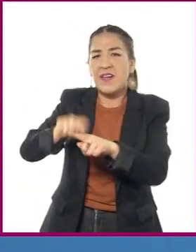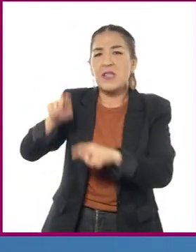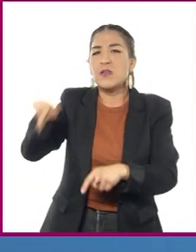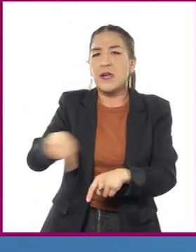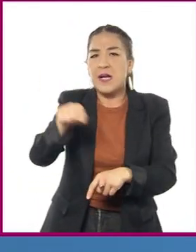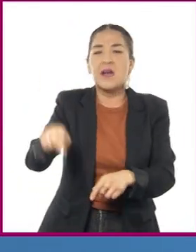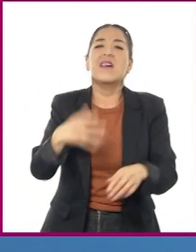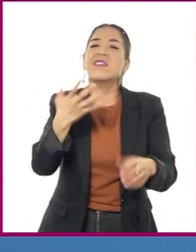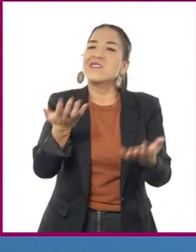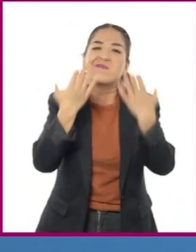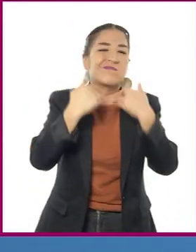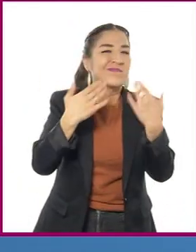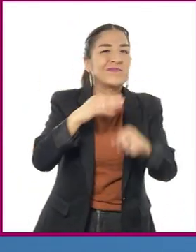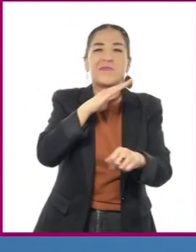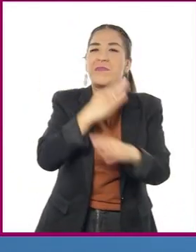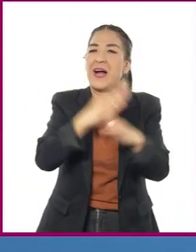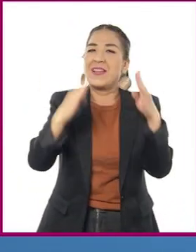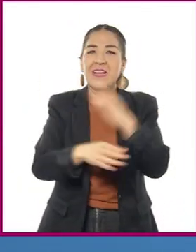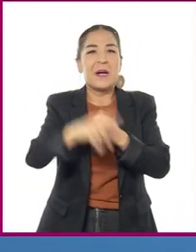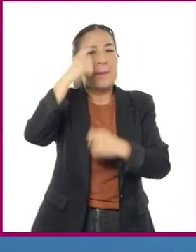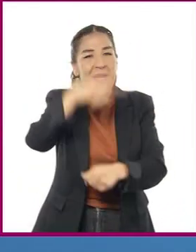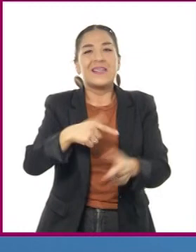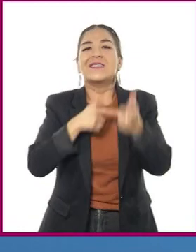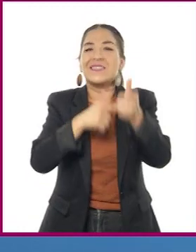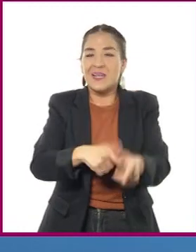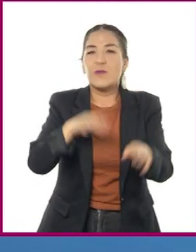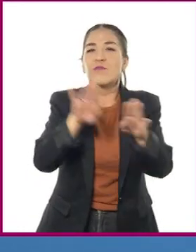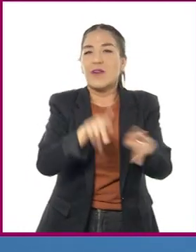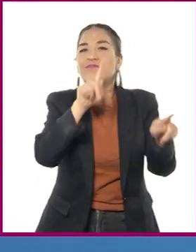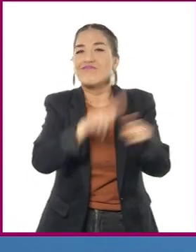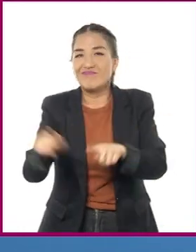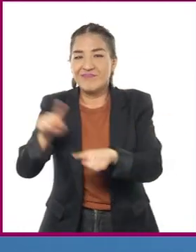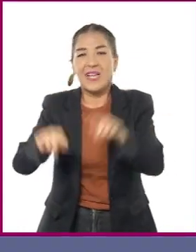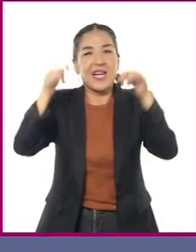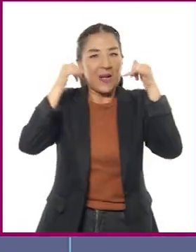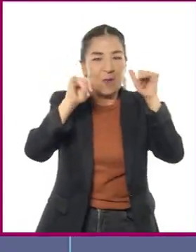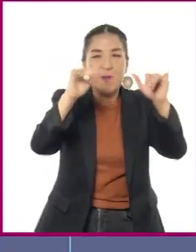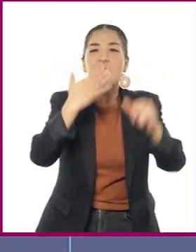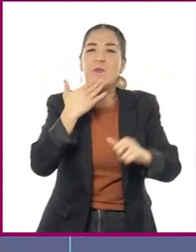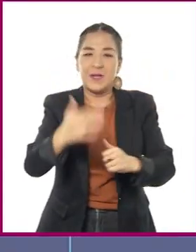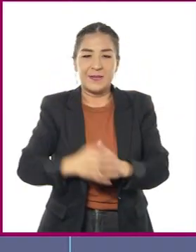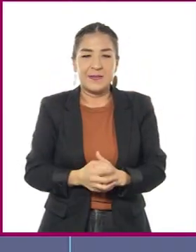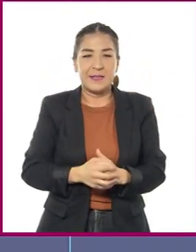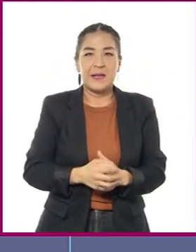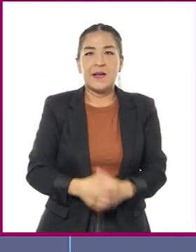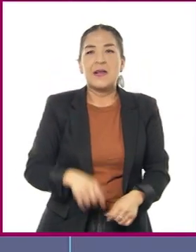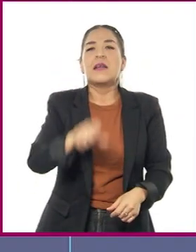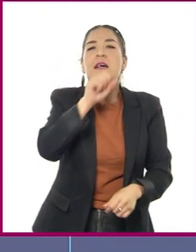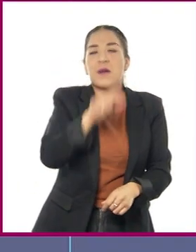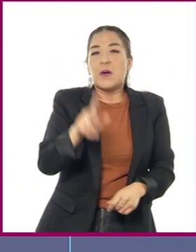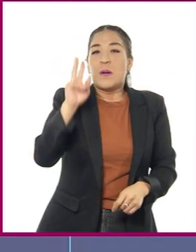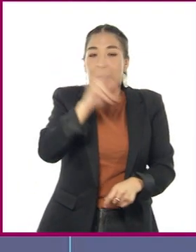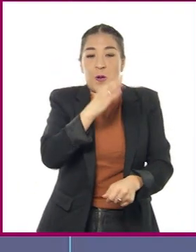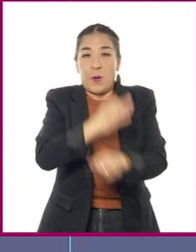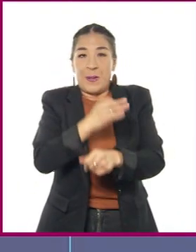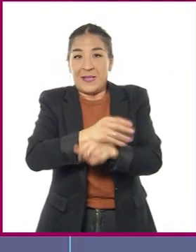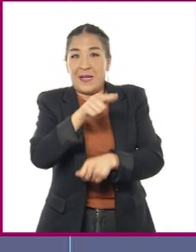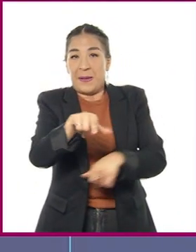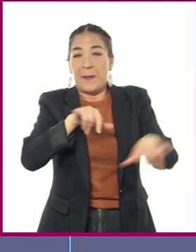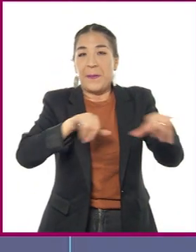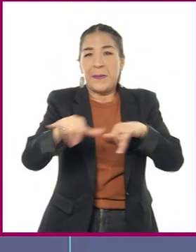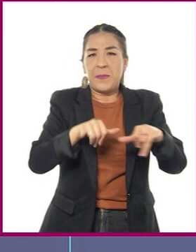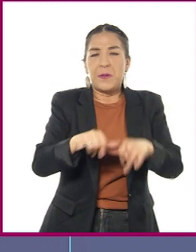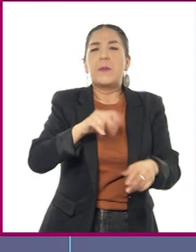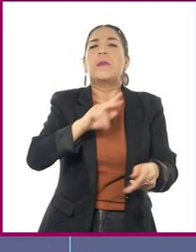grandes recursos económicos para practicar una agricultura fuerte. Y como podemos ver en el mapa,